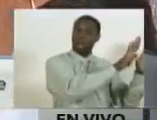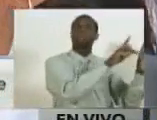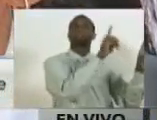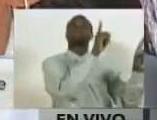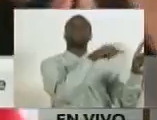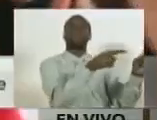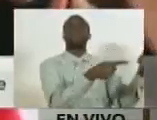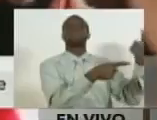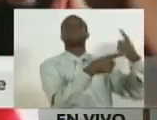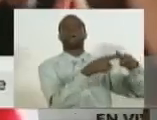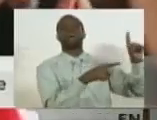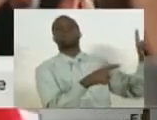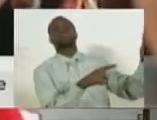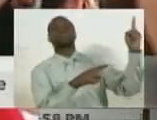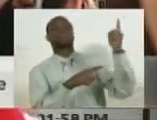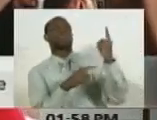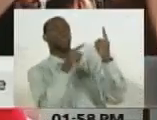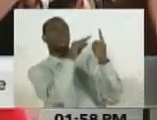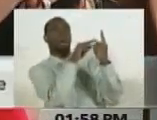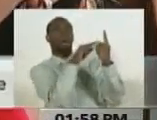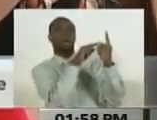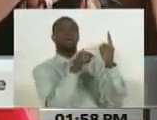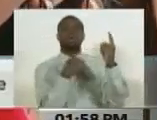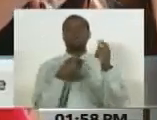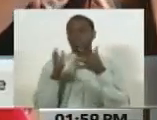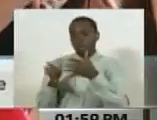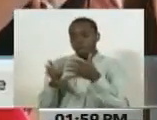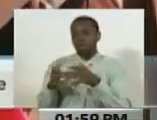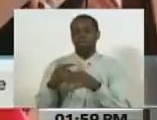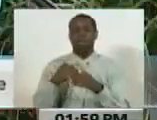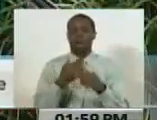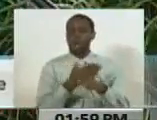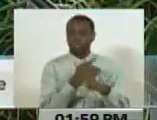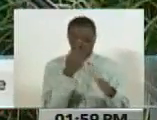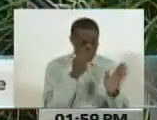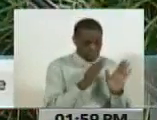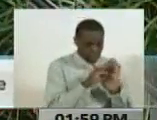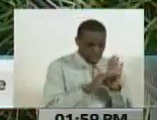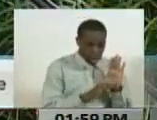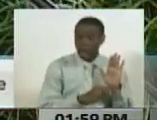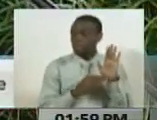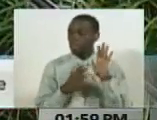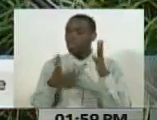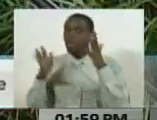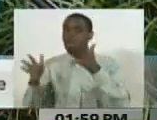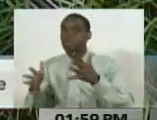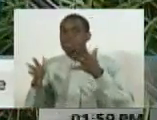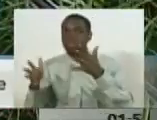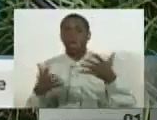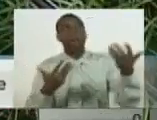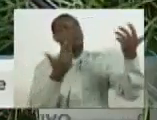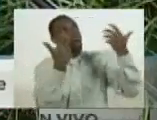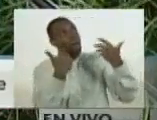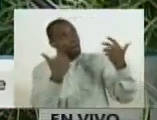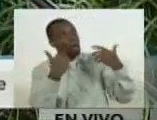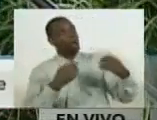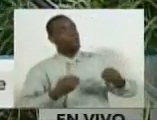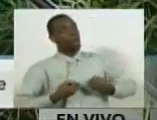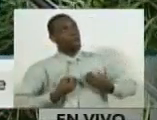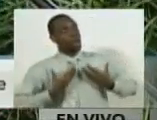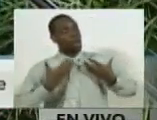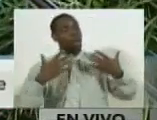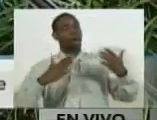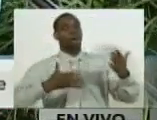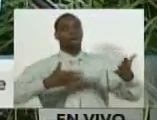dedicar toda su inteligencia y energía a preparar su materia, ¿verdad? Para enseñar, para motivar, para atraer,